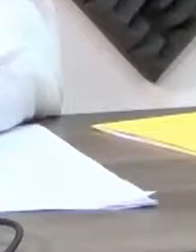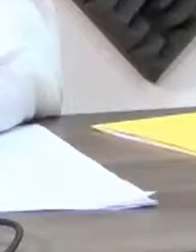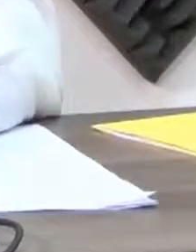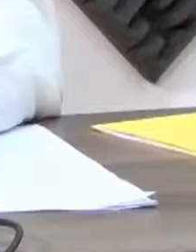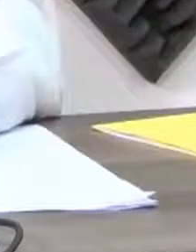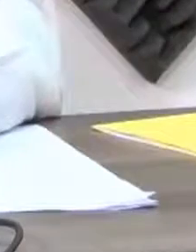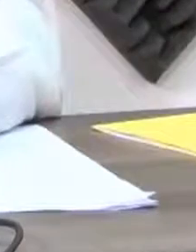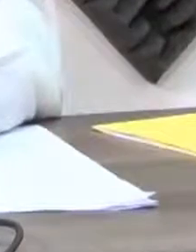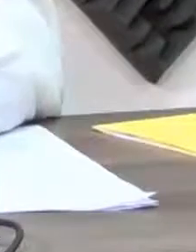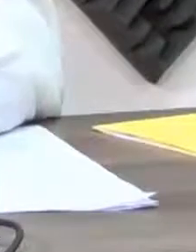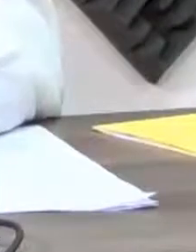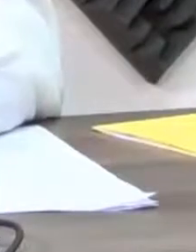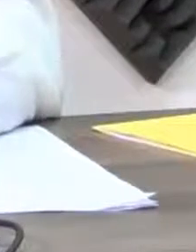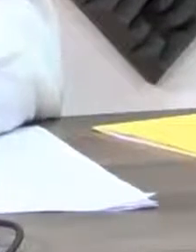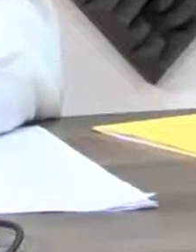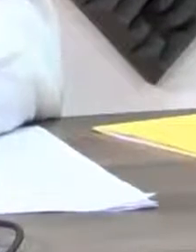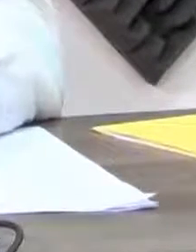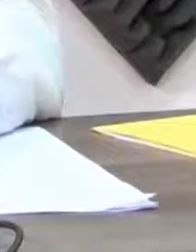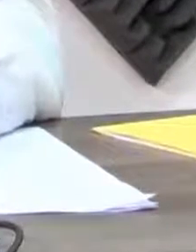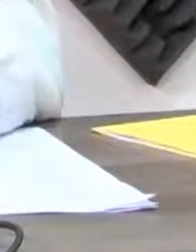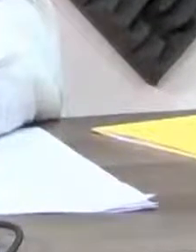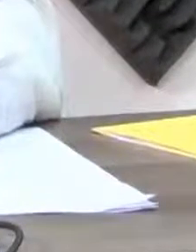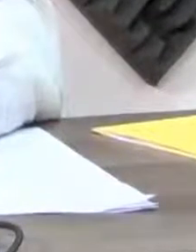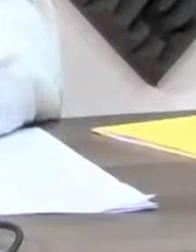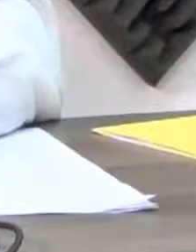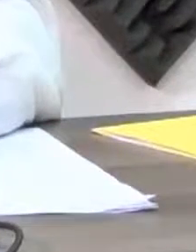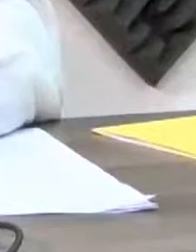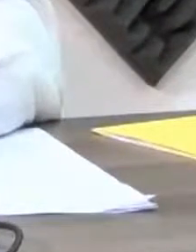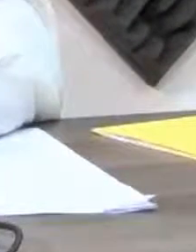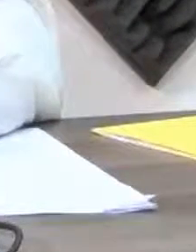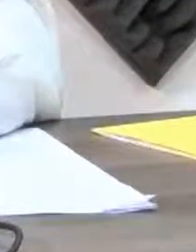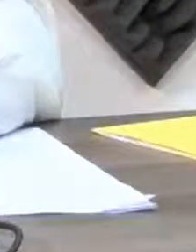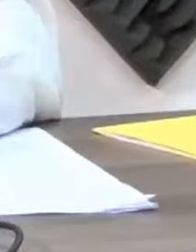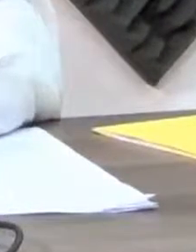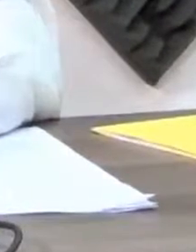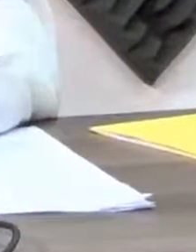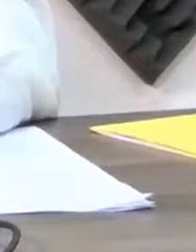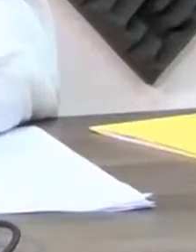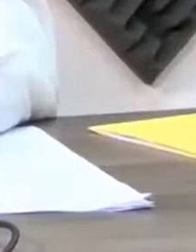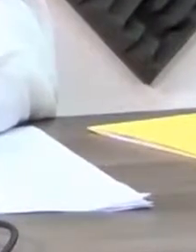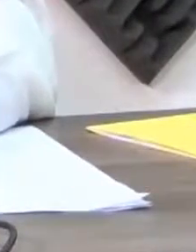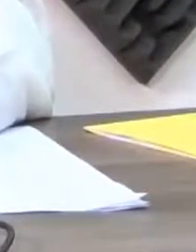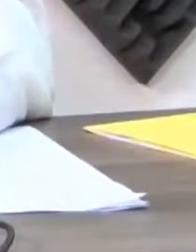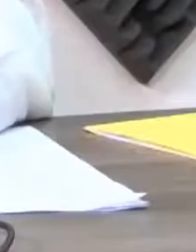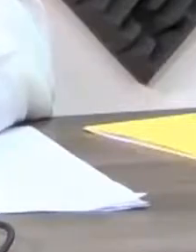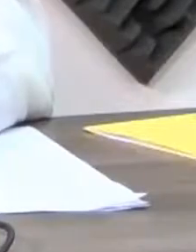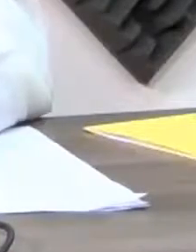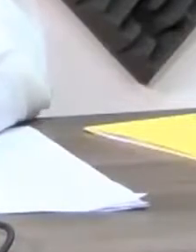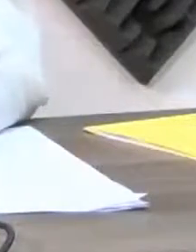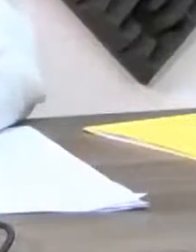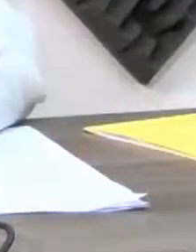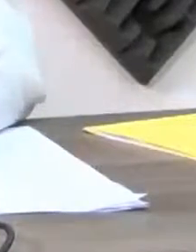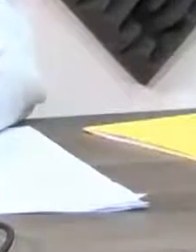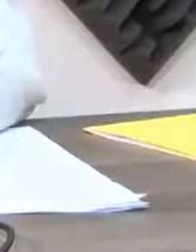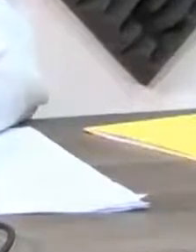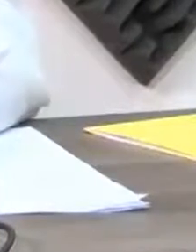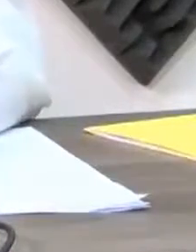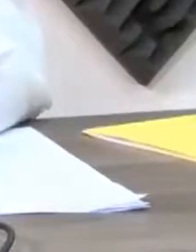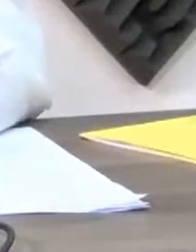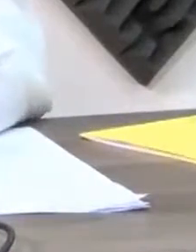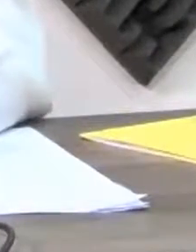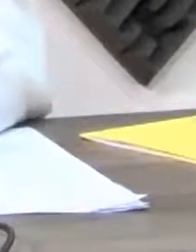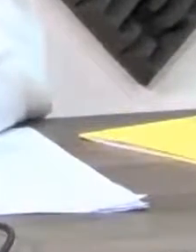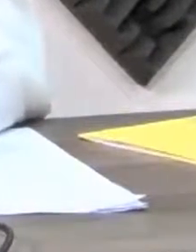casta calle manacor y miami beach katunga just cúcuta semana gratis casi napas y con chica y todas mandan a